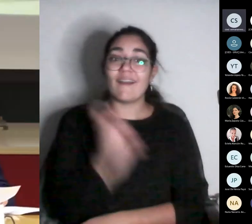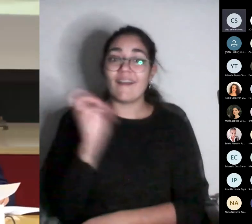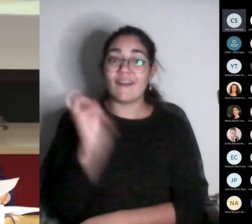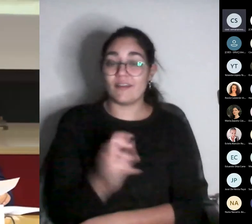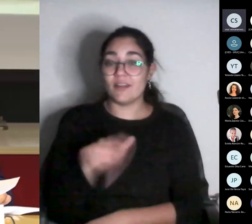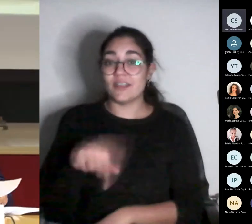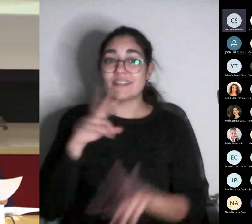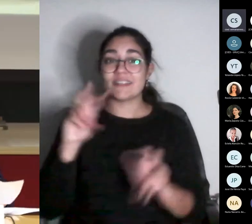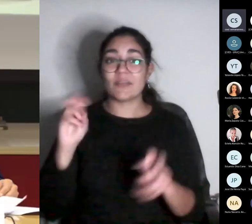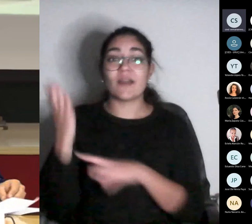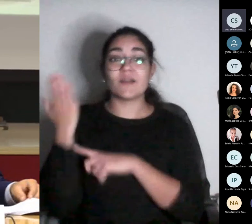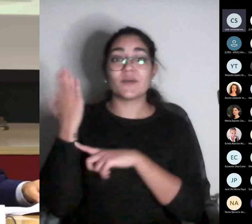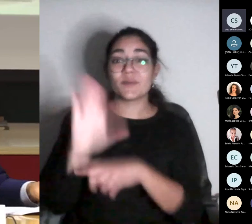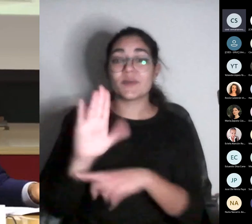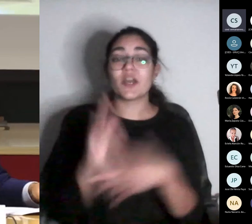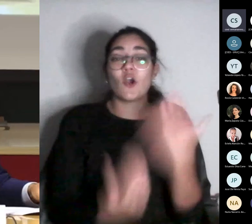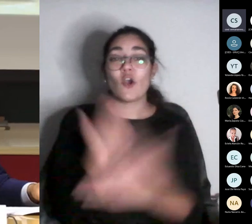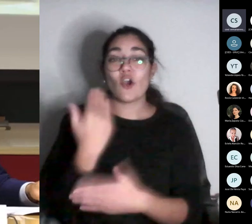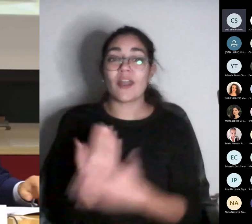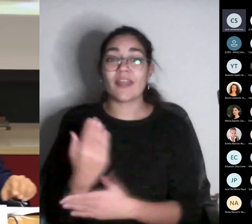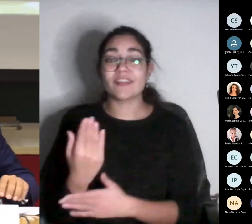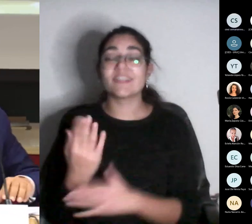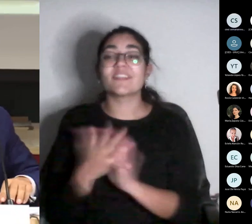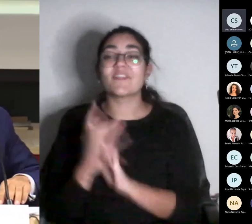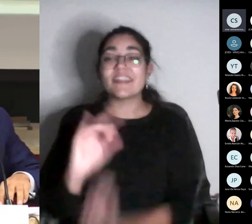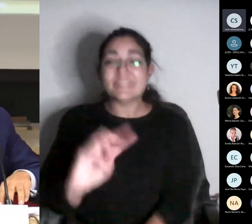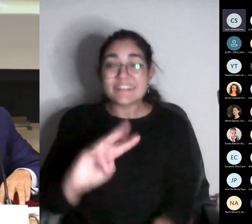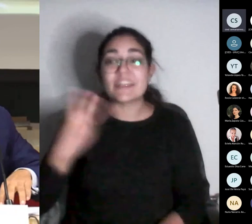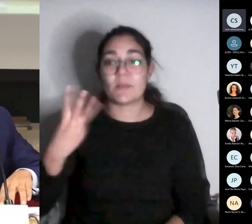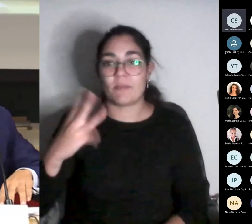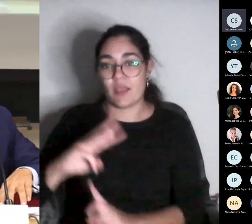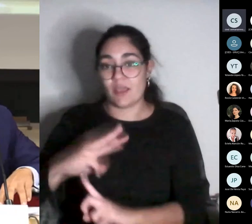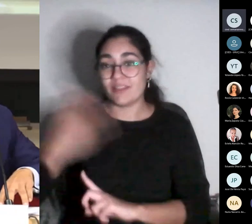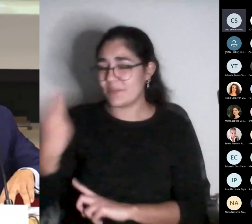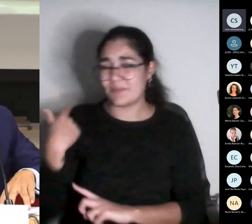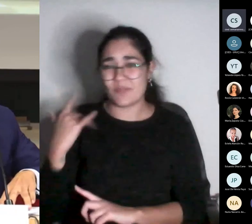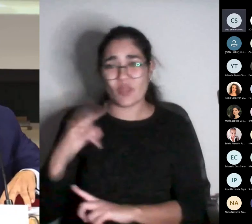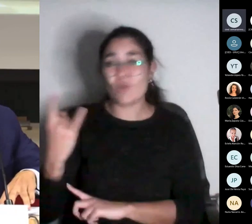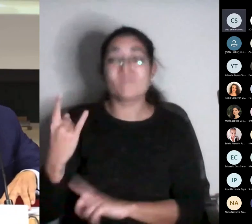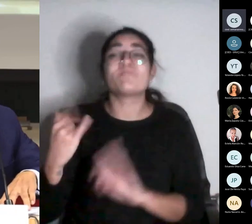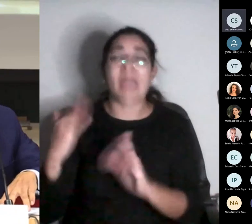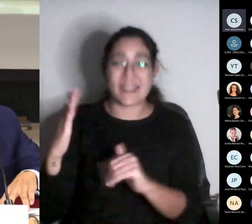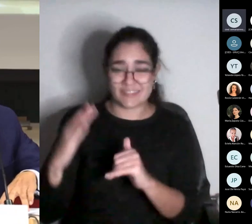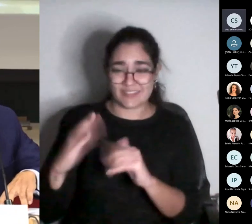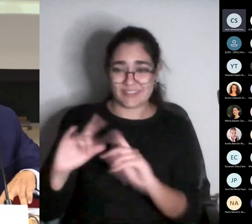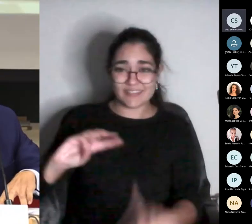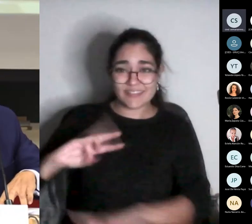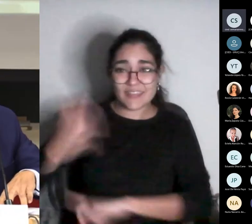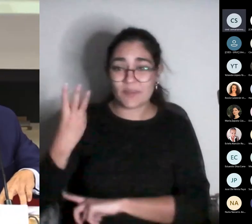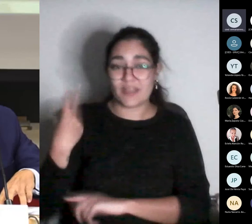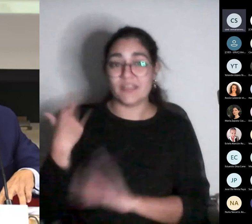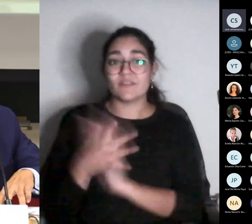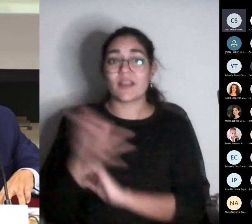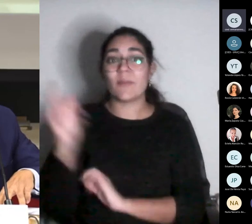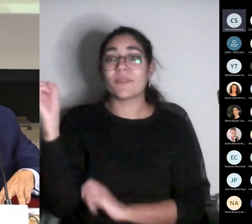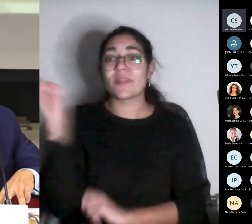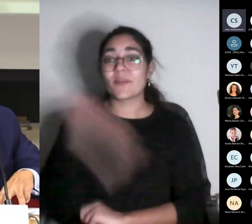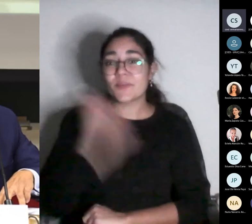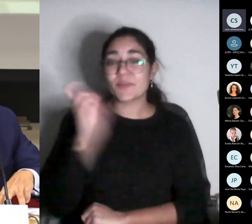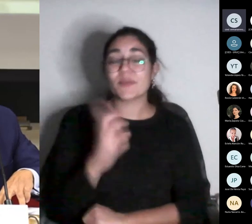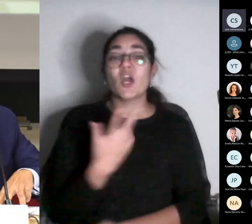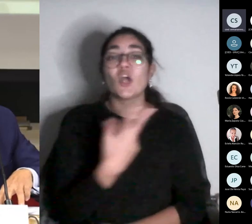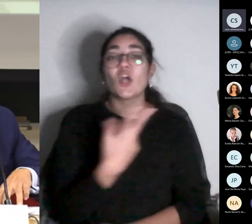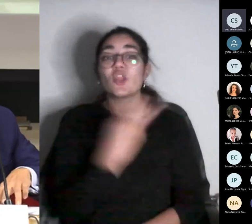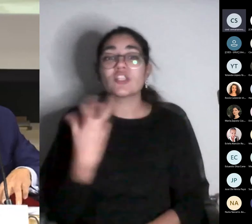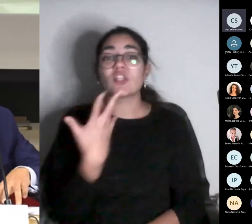triplicado frente a las del año pasado. Hemos contado con una asistencia de 250 personas